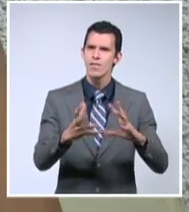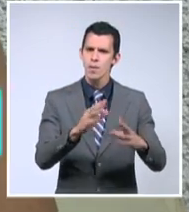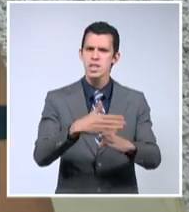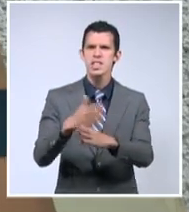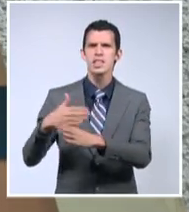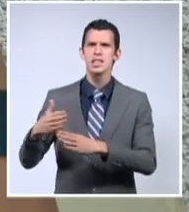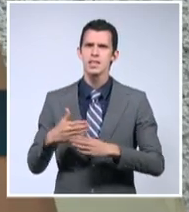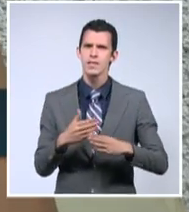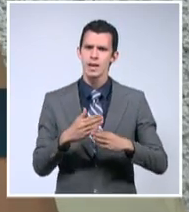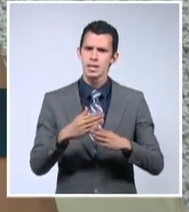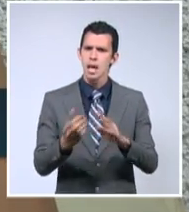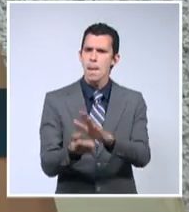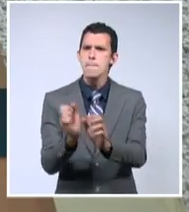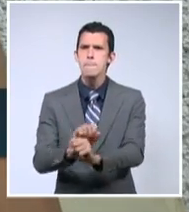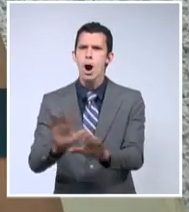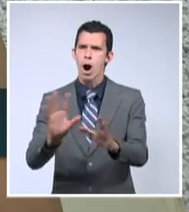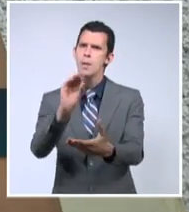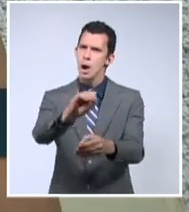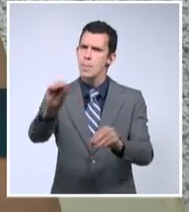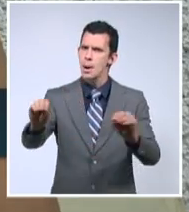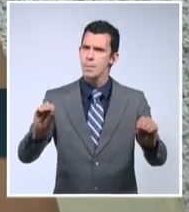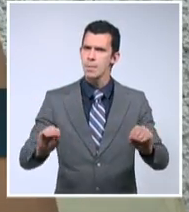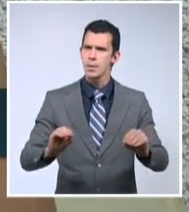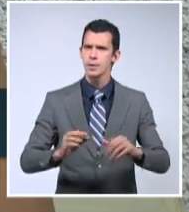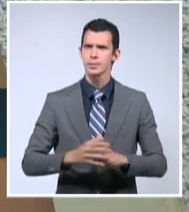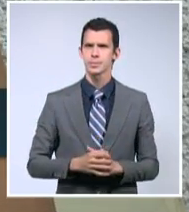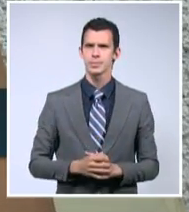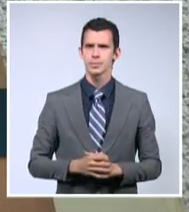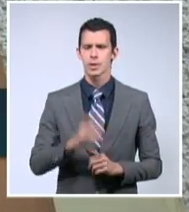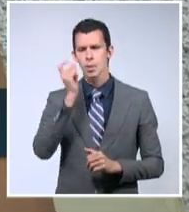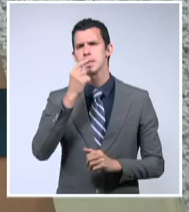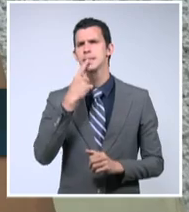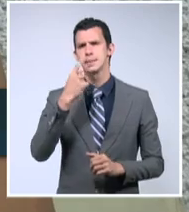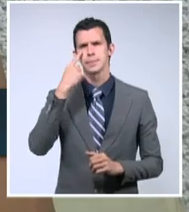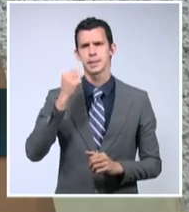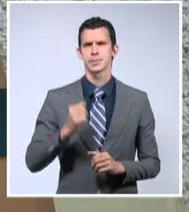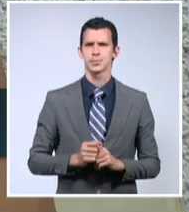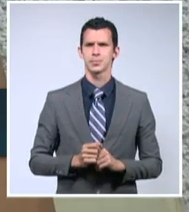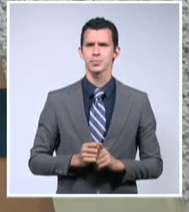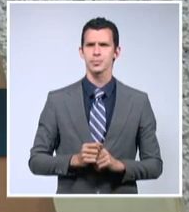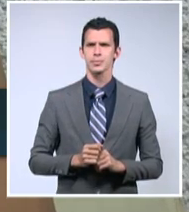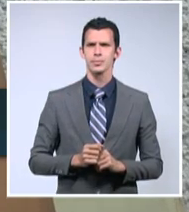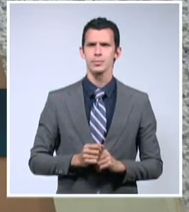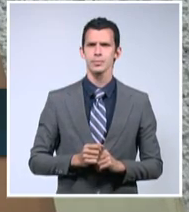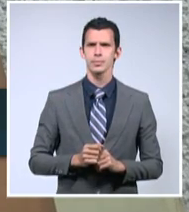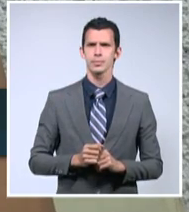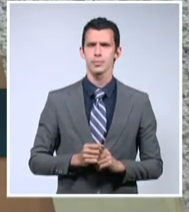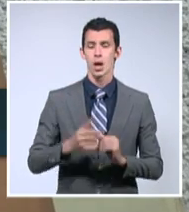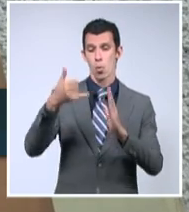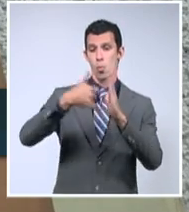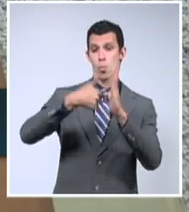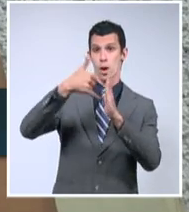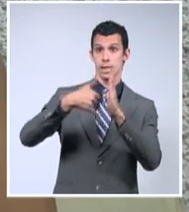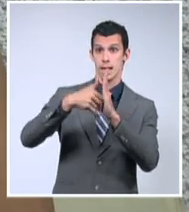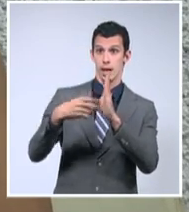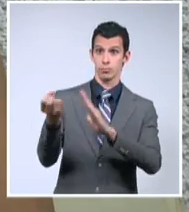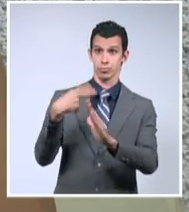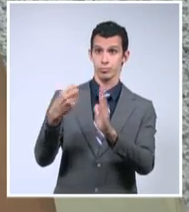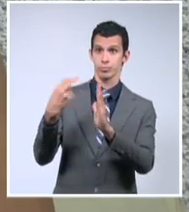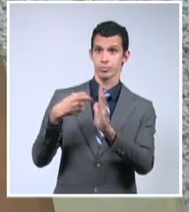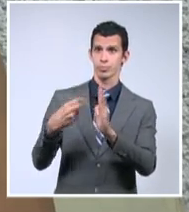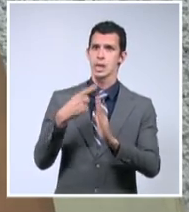WhatsApp de que su gente, por ejemplo, si alguien quería pertenecer, pues tenía que mandarle